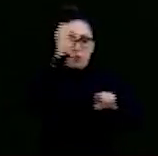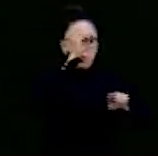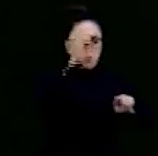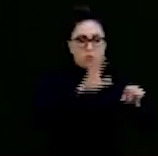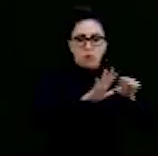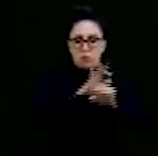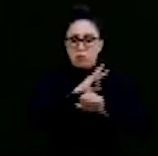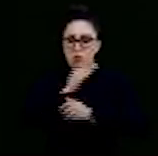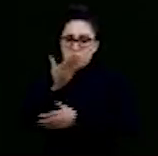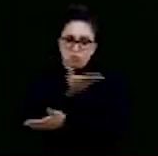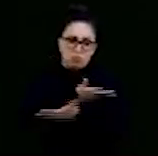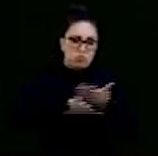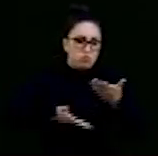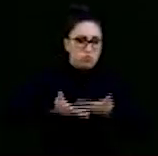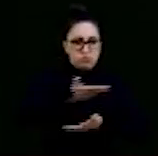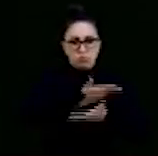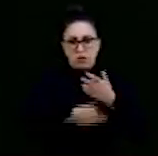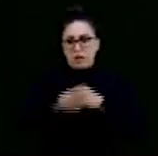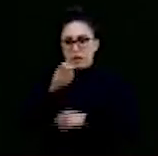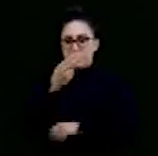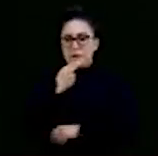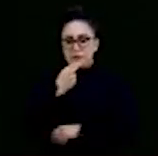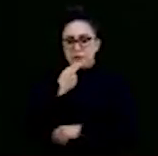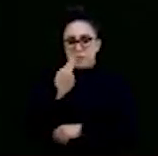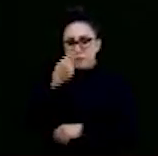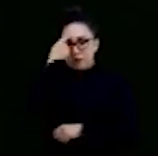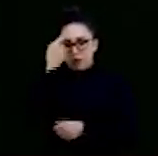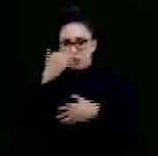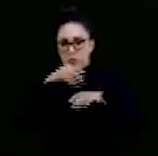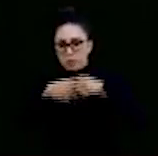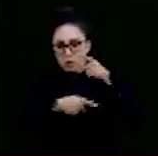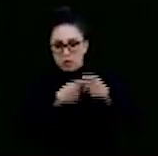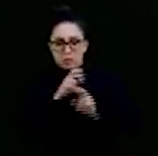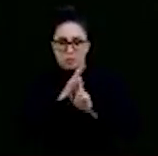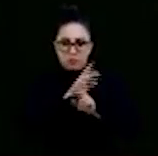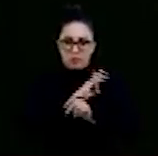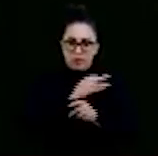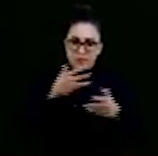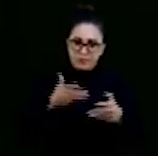ustedes, sino más bien un diálogo realmente de preguntas y respuestas.